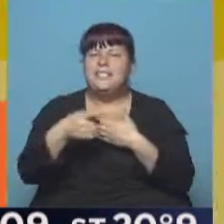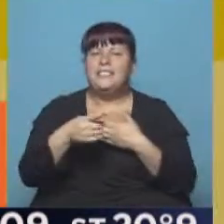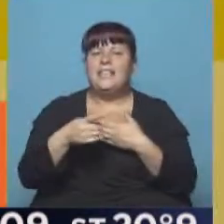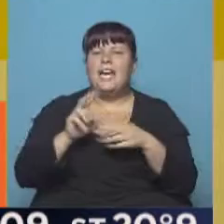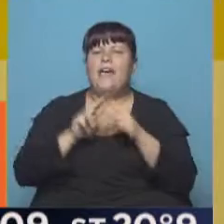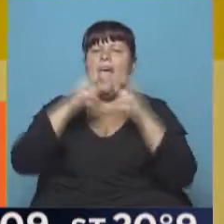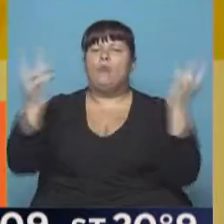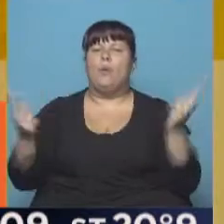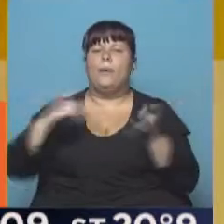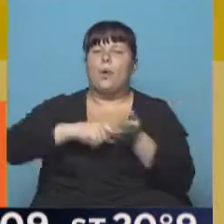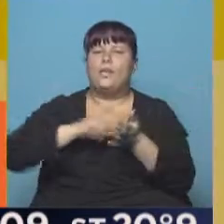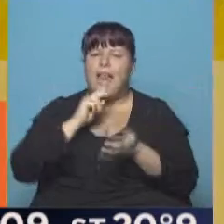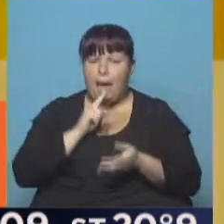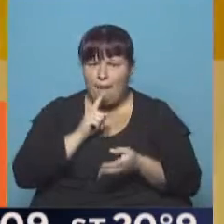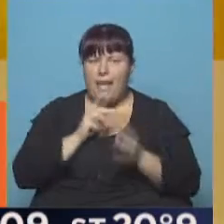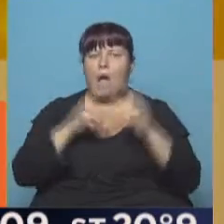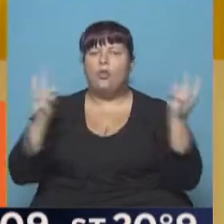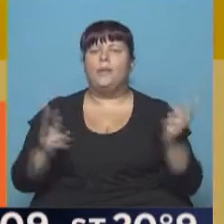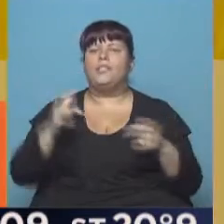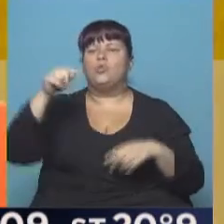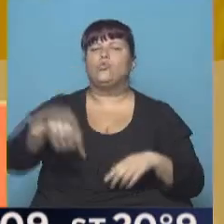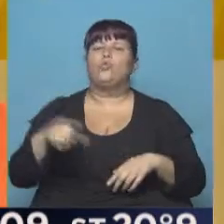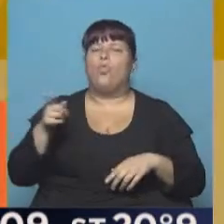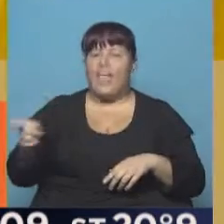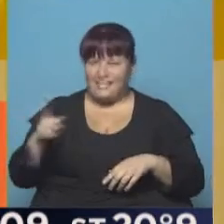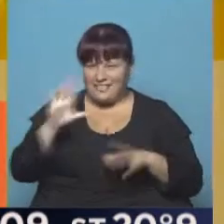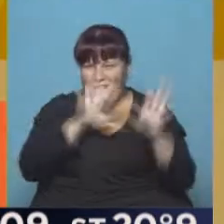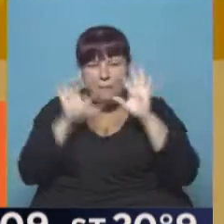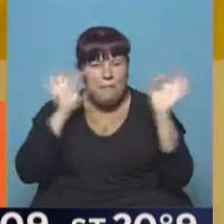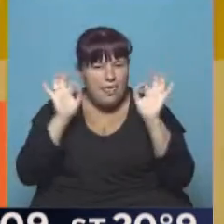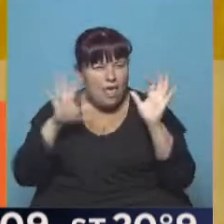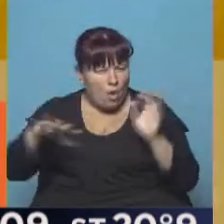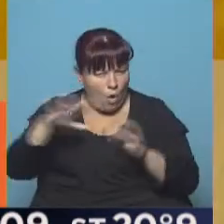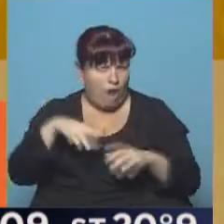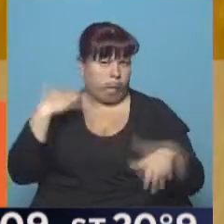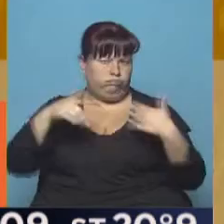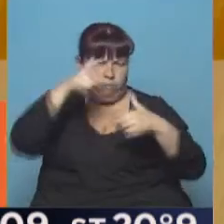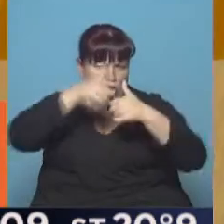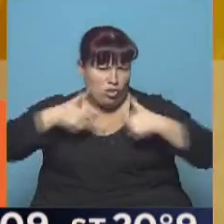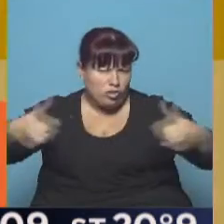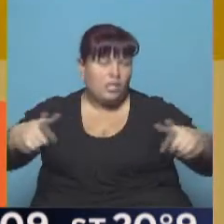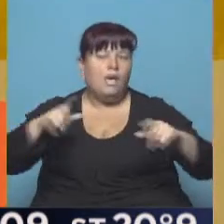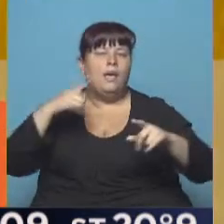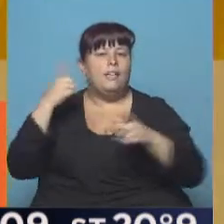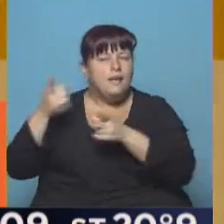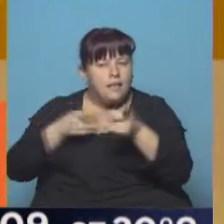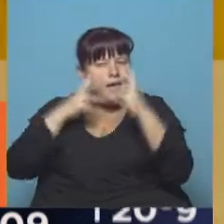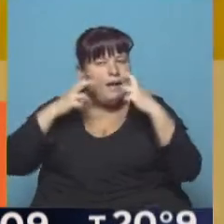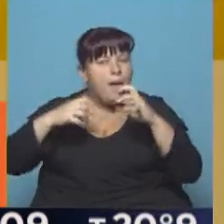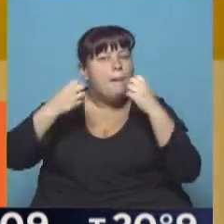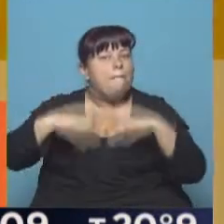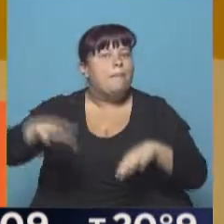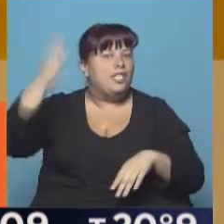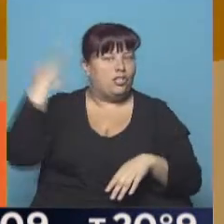subida de la autopista buenos aires-la plata el acceso a sudeste para ubicarnos por lo menos geográficamente un gran operativo decíamos y un seguimiento que se había realizado